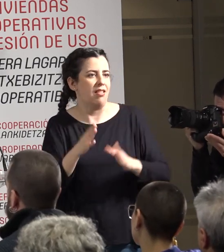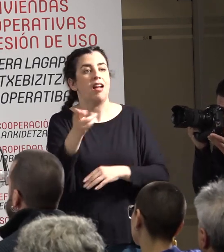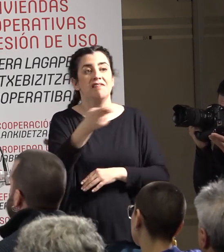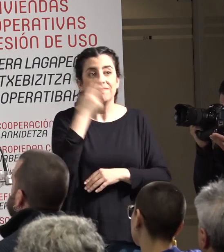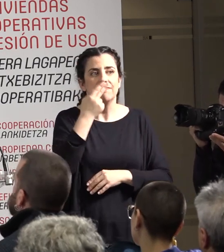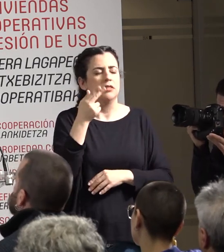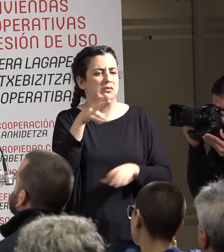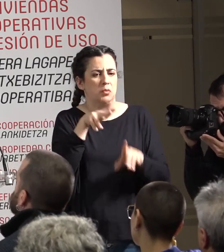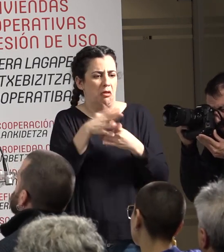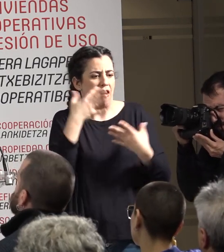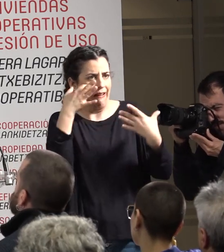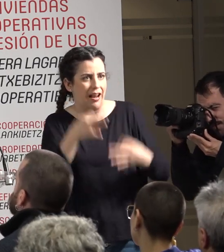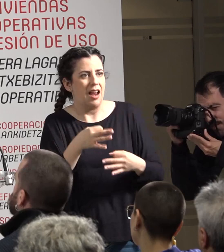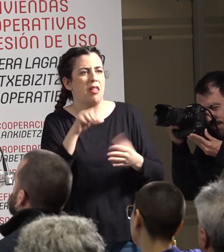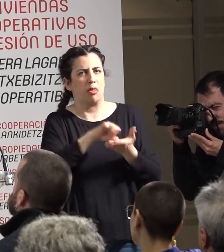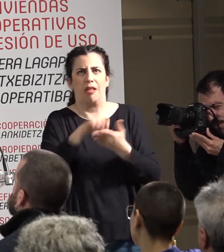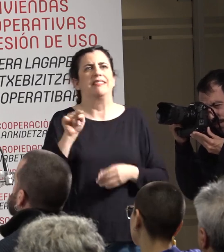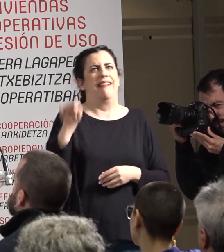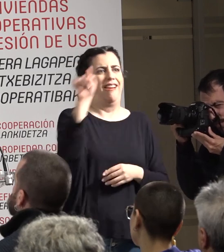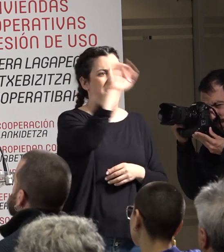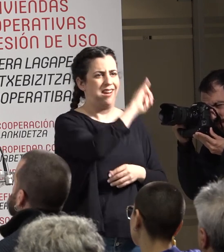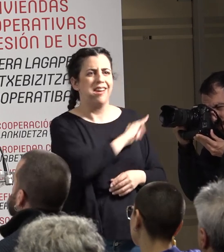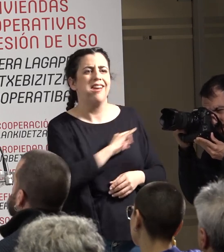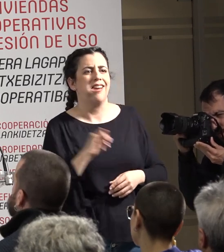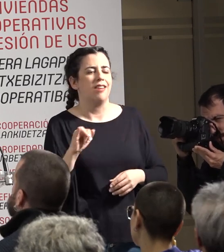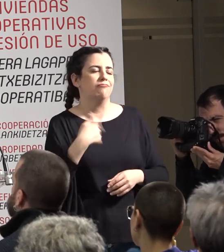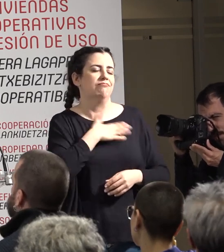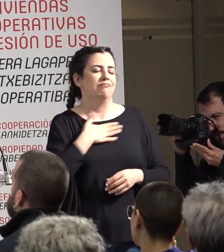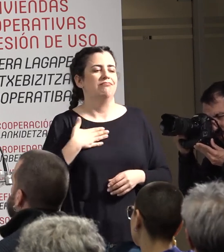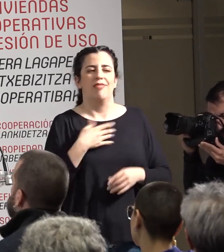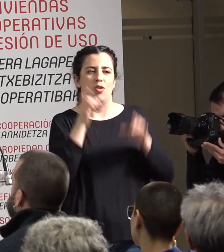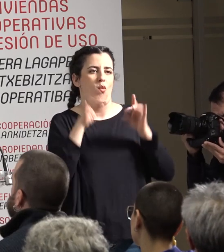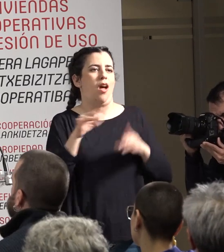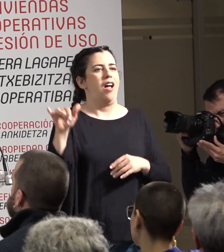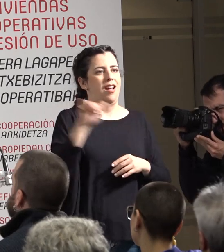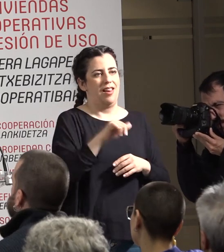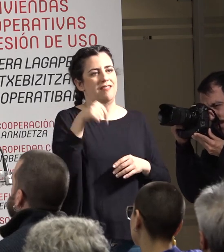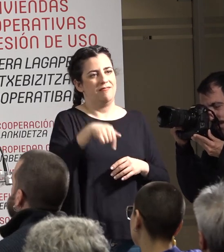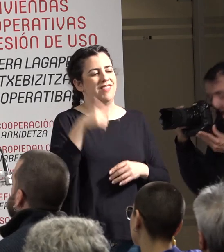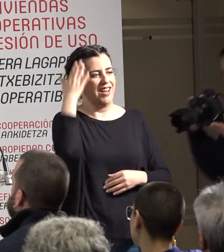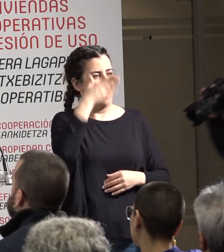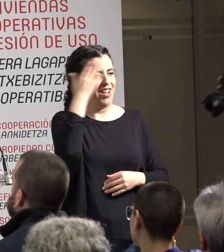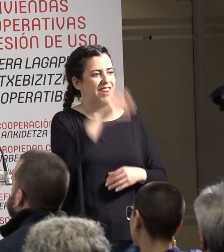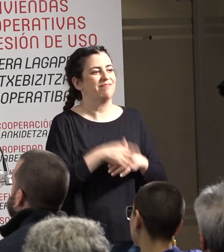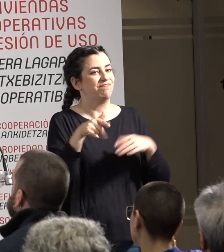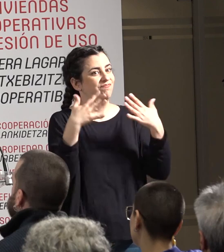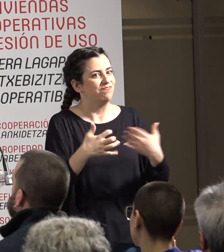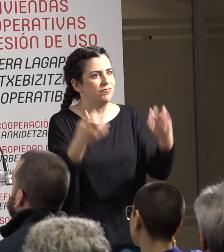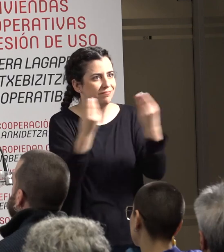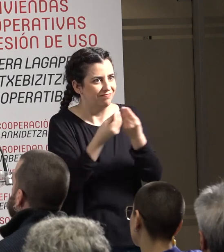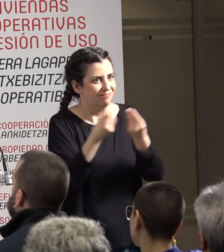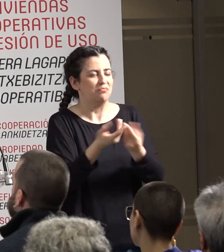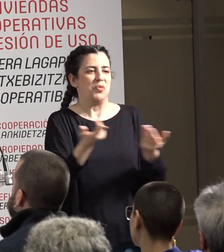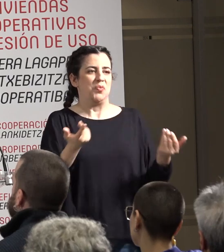en muchas ciudades y pretendemos que sea, que lo sea igualmente aquí en Navarra. Ver las salas así de llena, pues bueno, nos